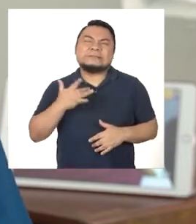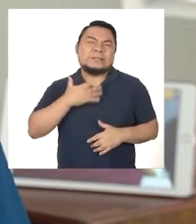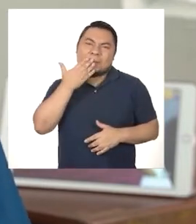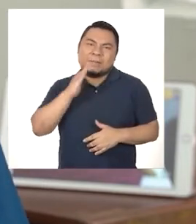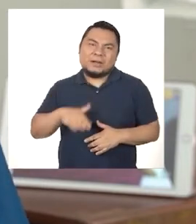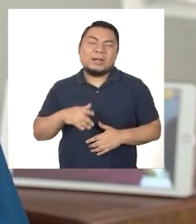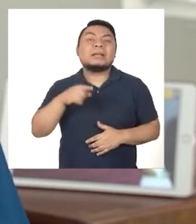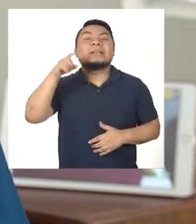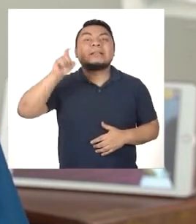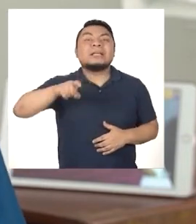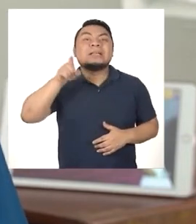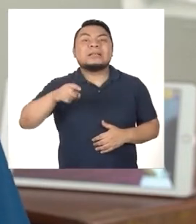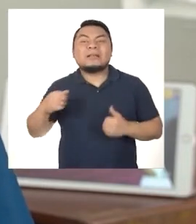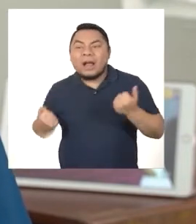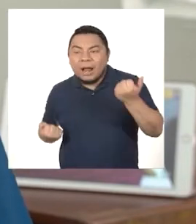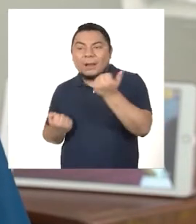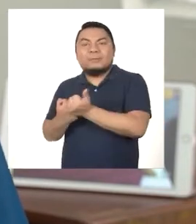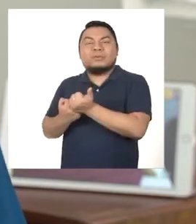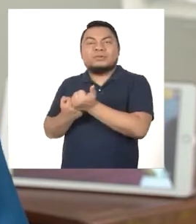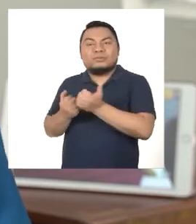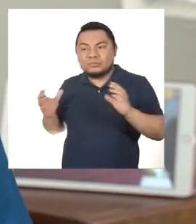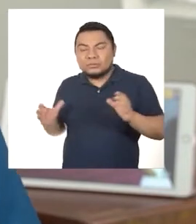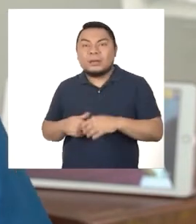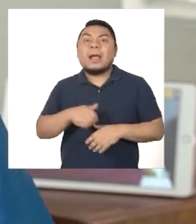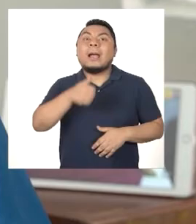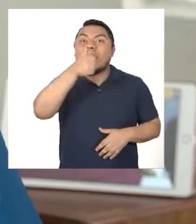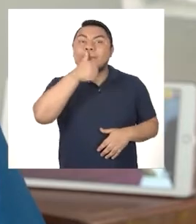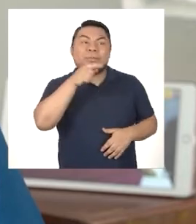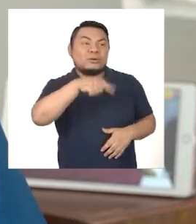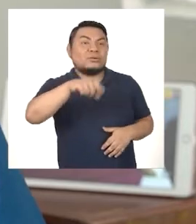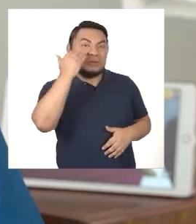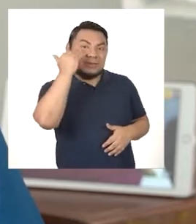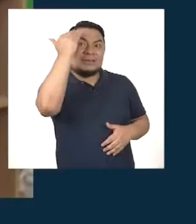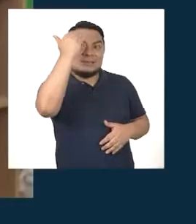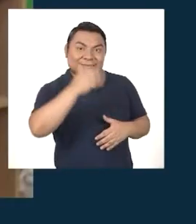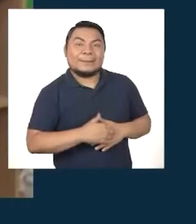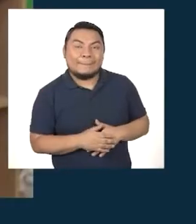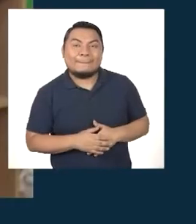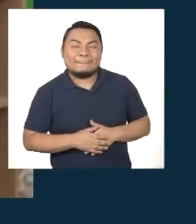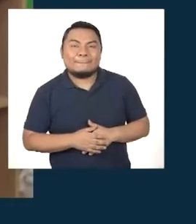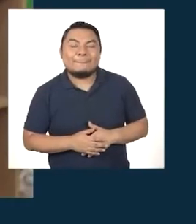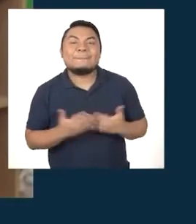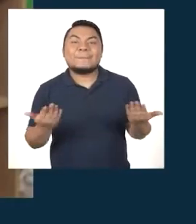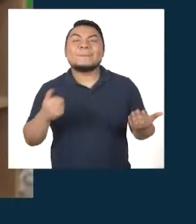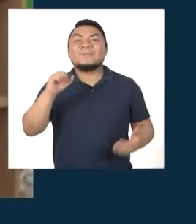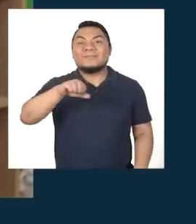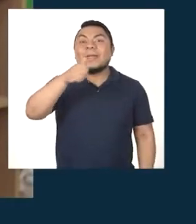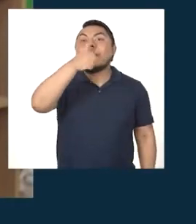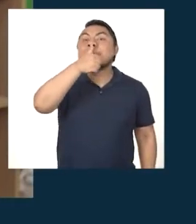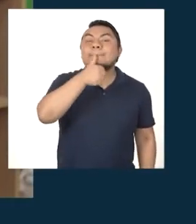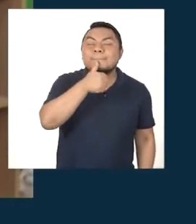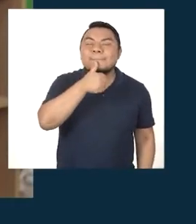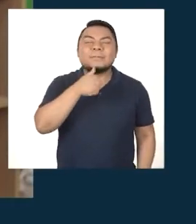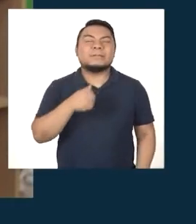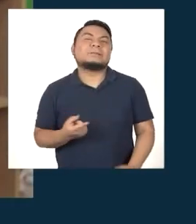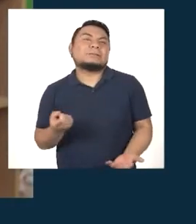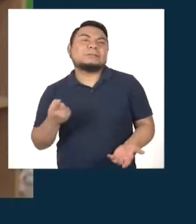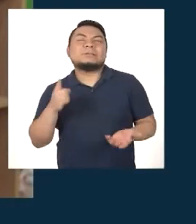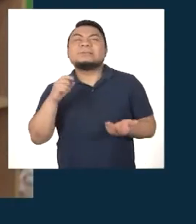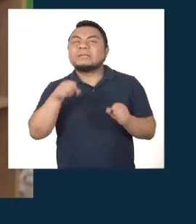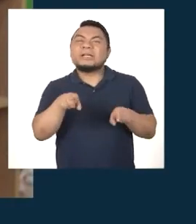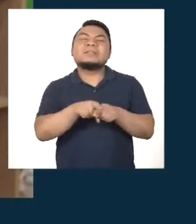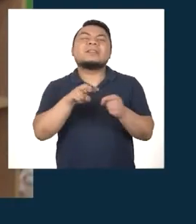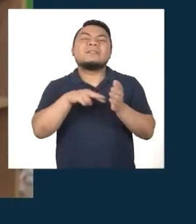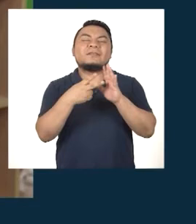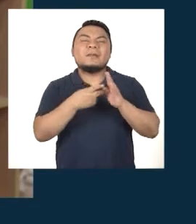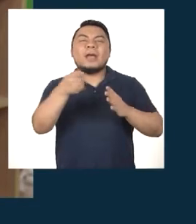nuestra contención. Entonces es la paciencia que bien nos han dicho. La paciencia nos permite estar más calmados,